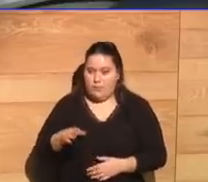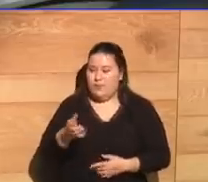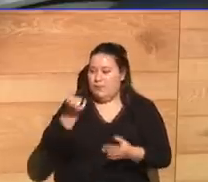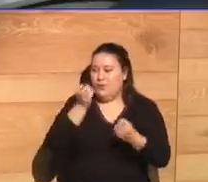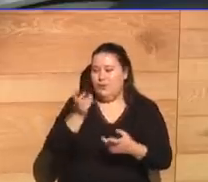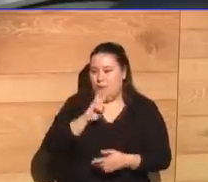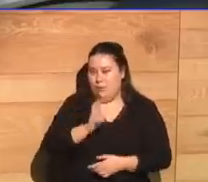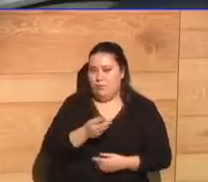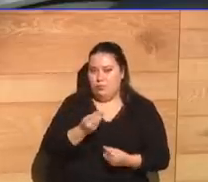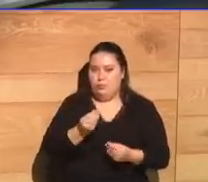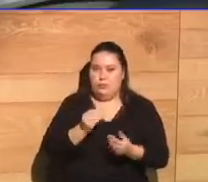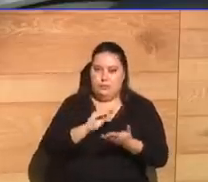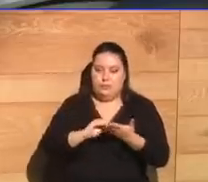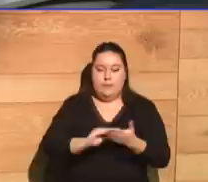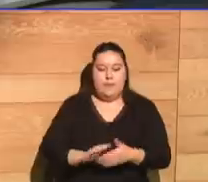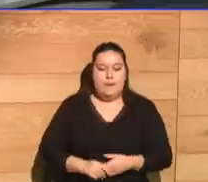varias veces. A ver.